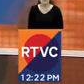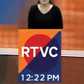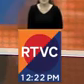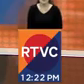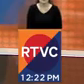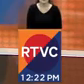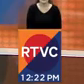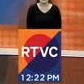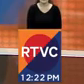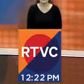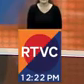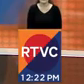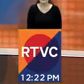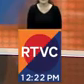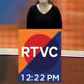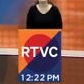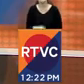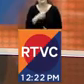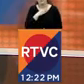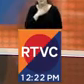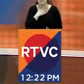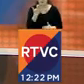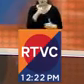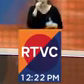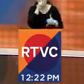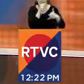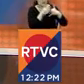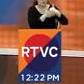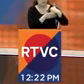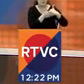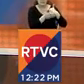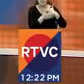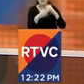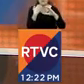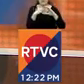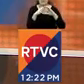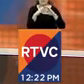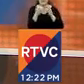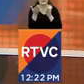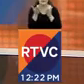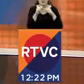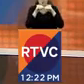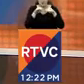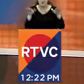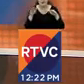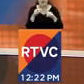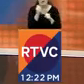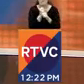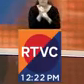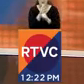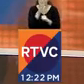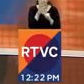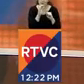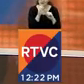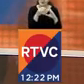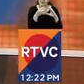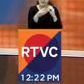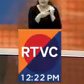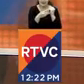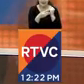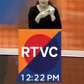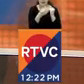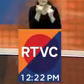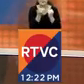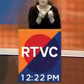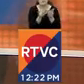Y tenemos oportunidades en Amazonas. La Agencia Pública de Empleo del SENA está ofreciendo vacantes para asesores comerciales.